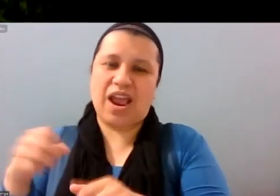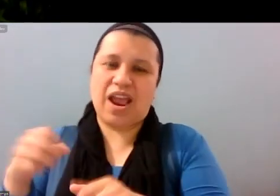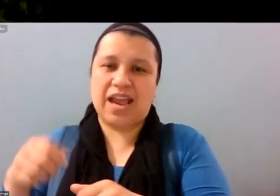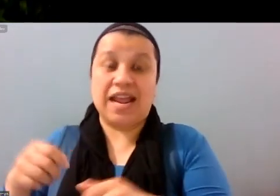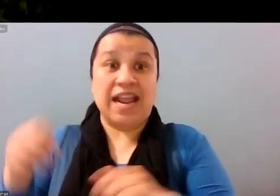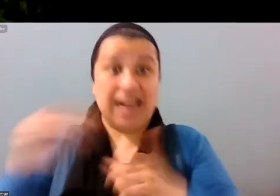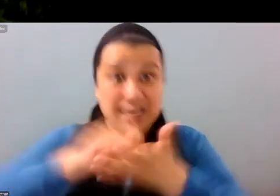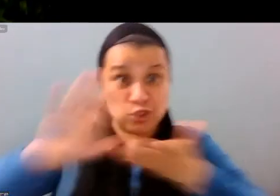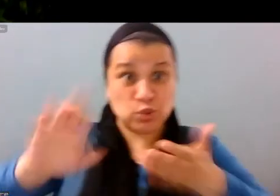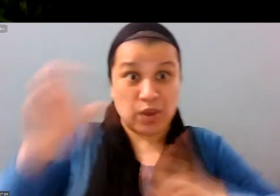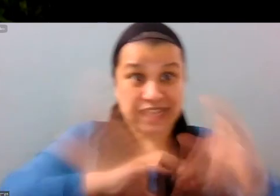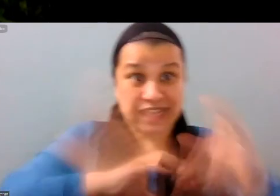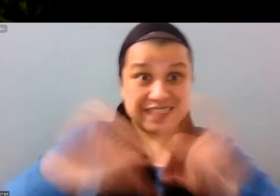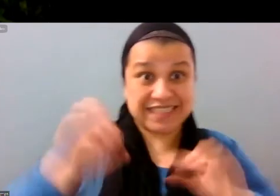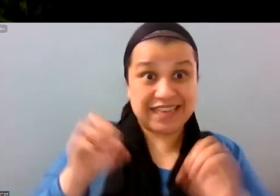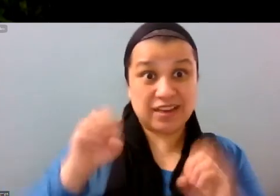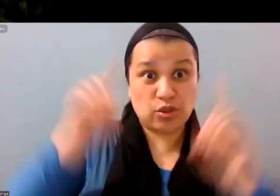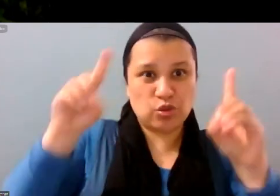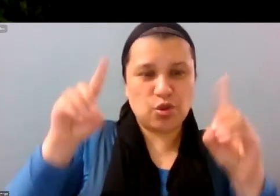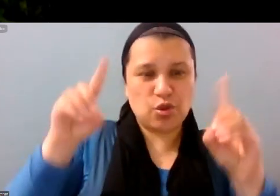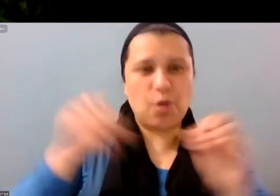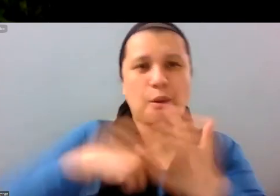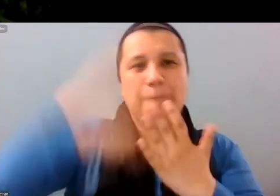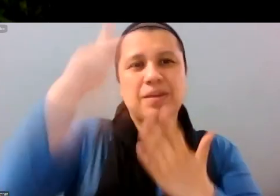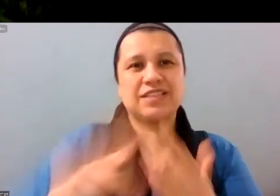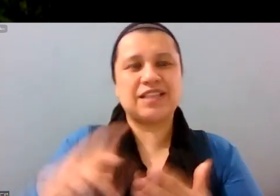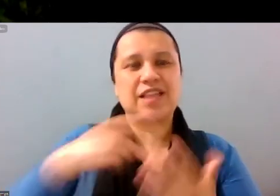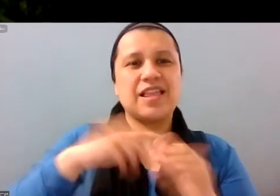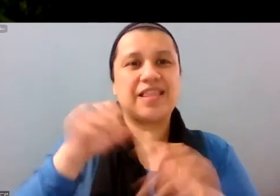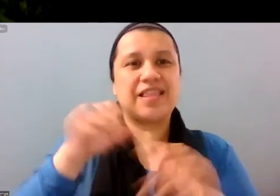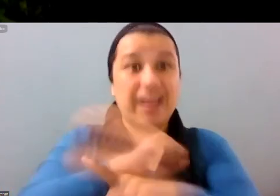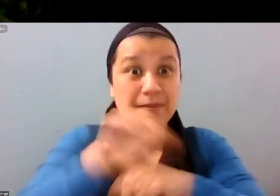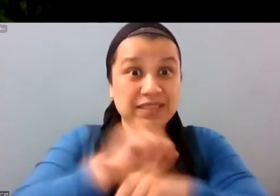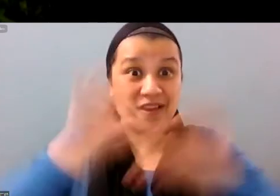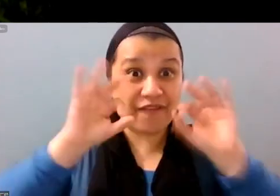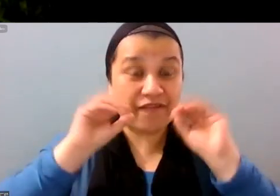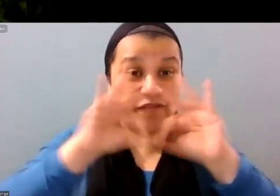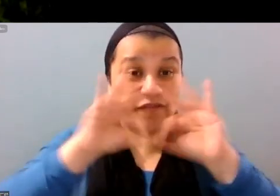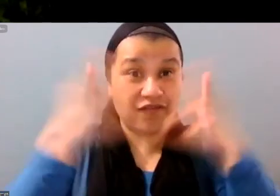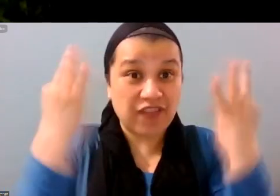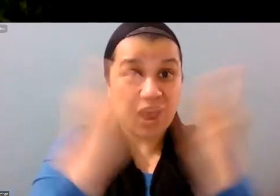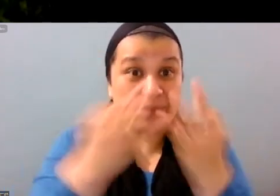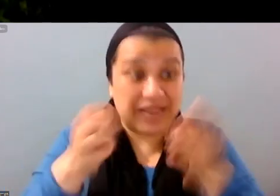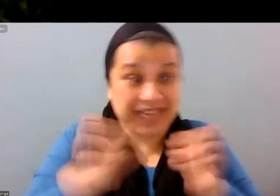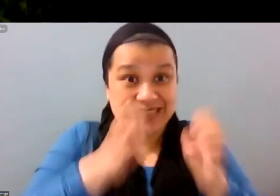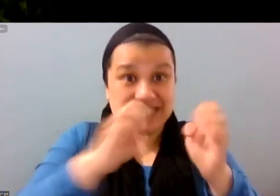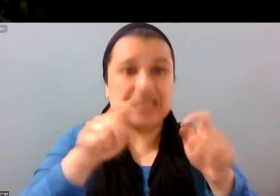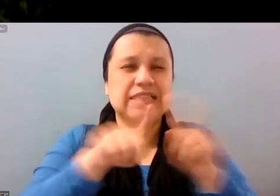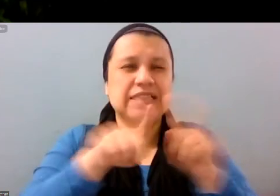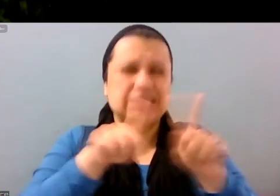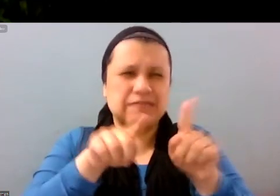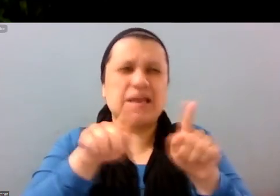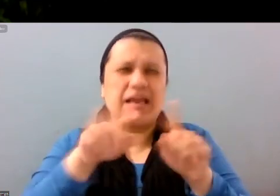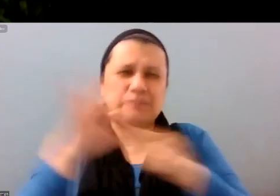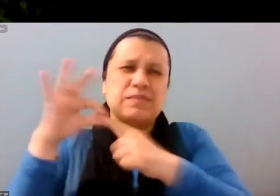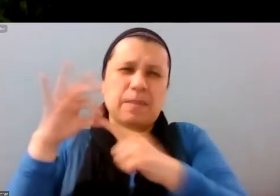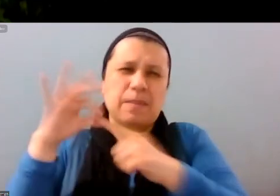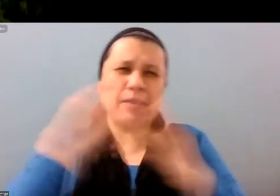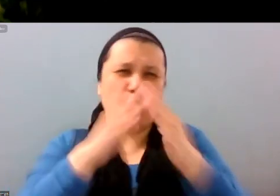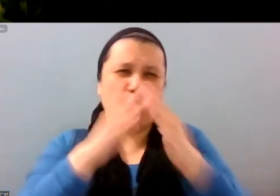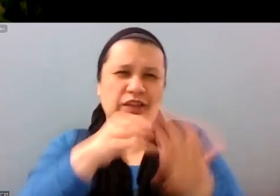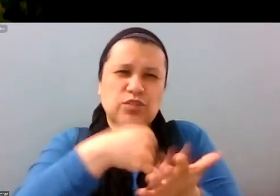para un proyecto de capacitación a familias para darles estrategias sobre todo para las poblaciones más vulnerables los que me